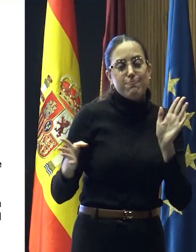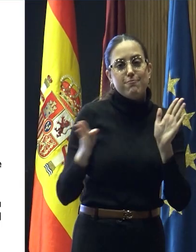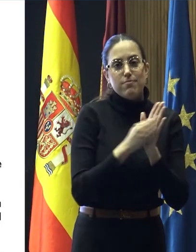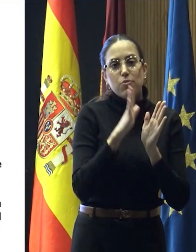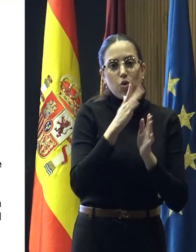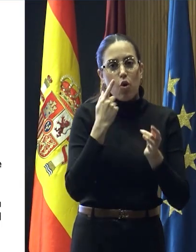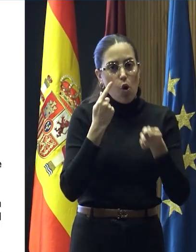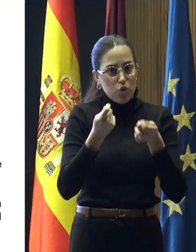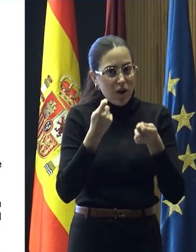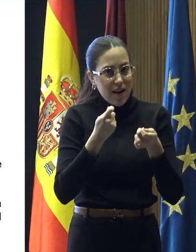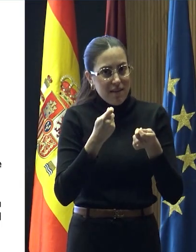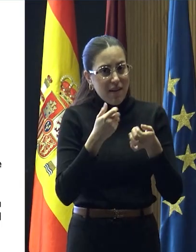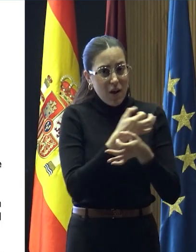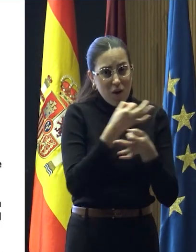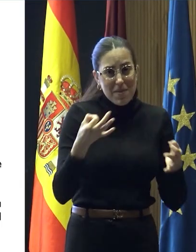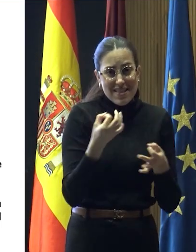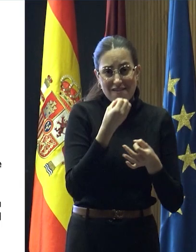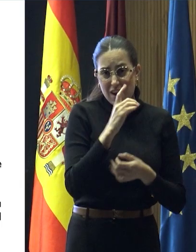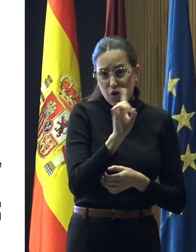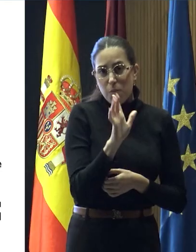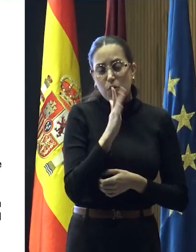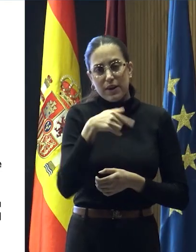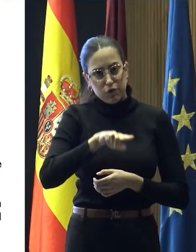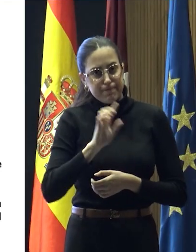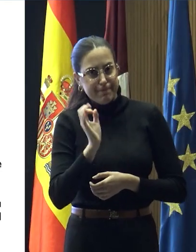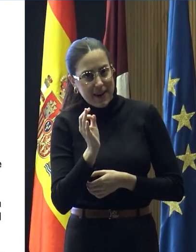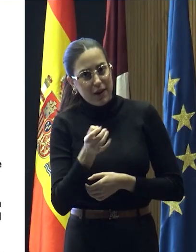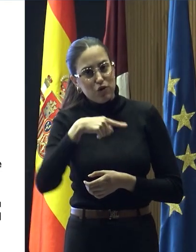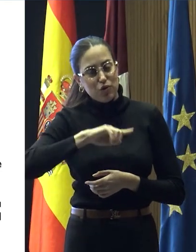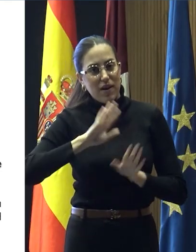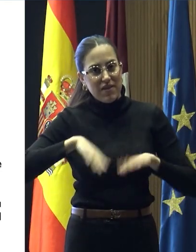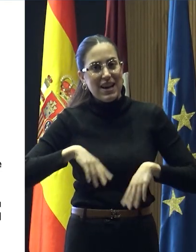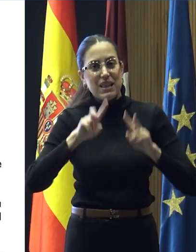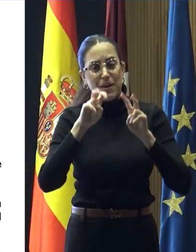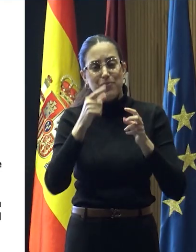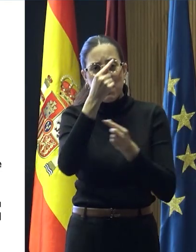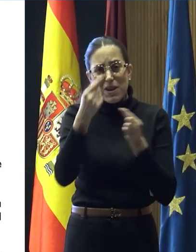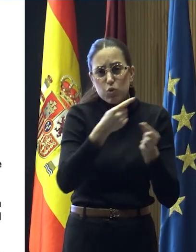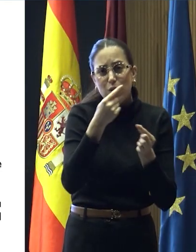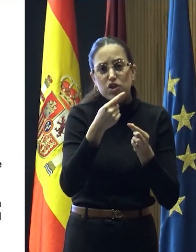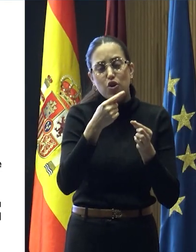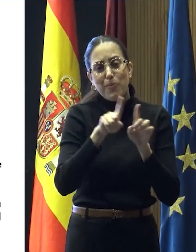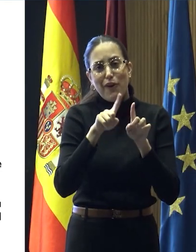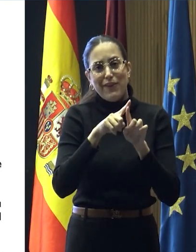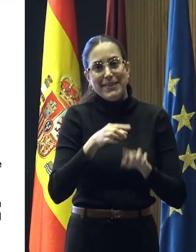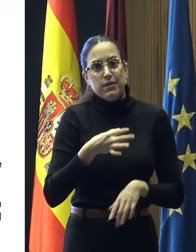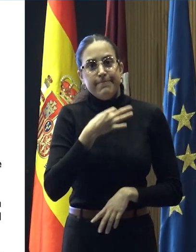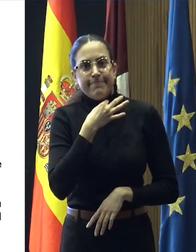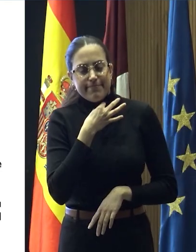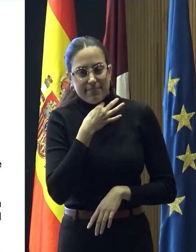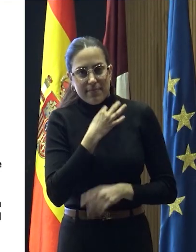Esto sí que es cierto, que tenemos muchas limitaciones presupuestarias y